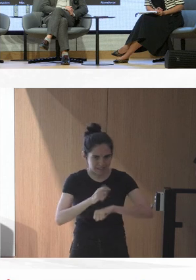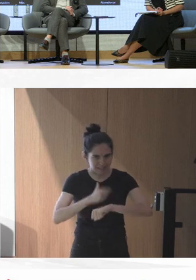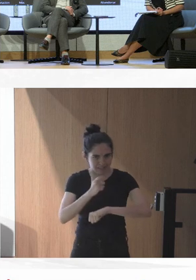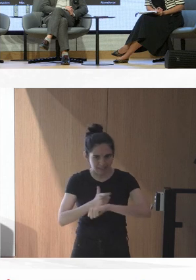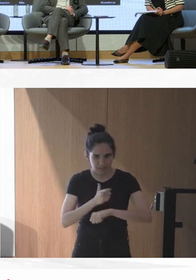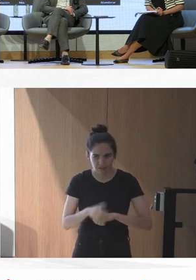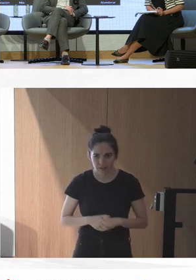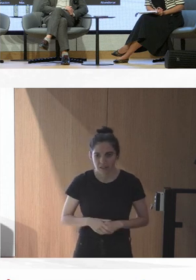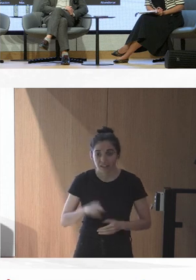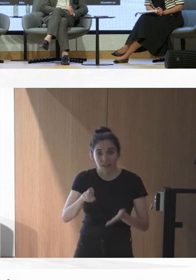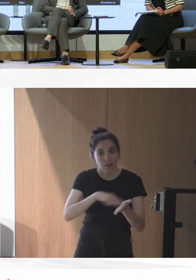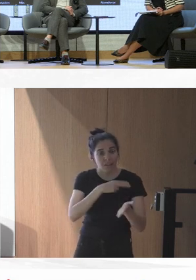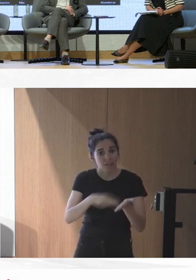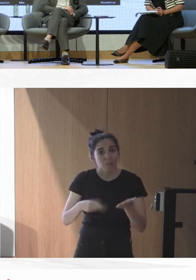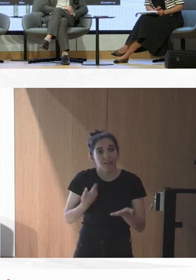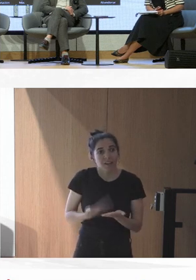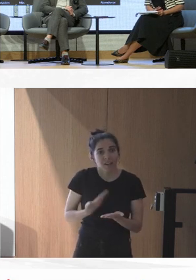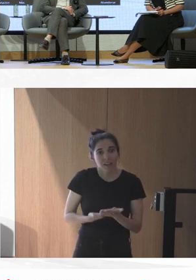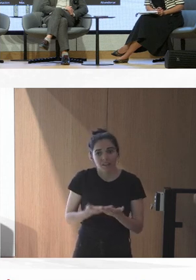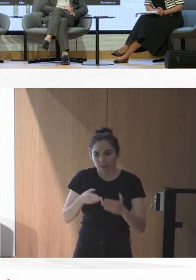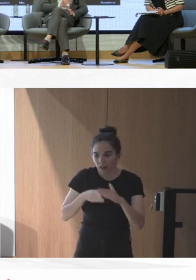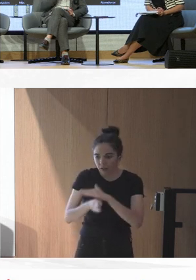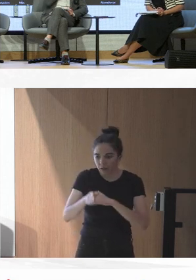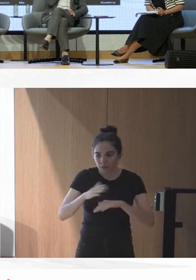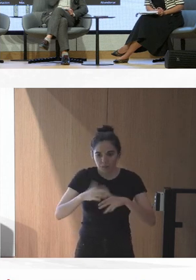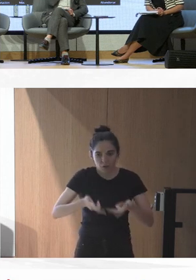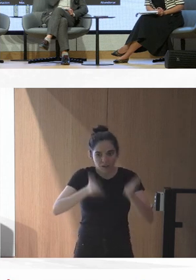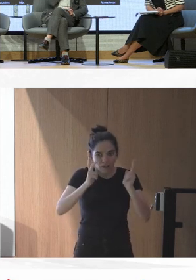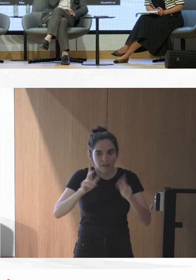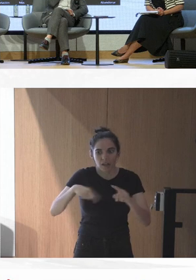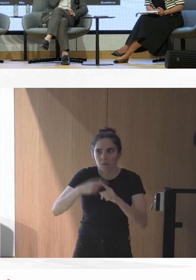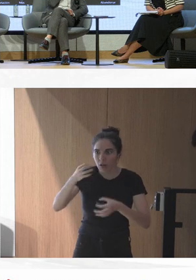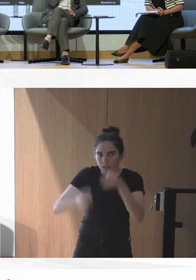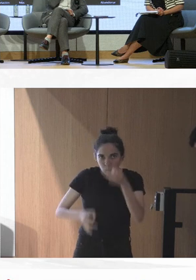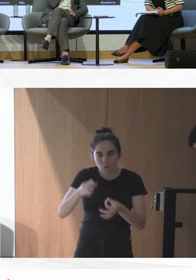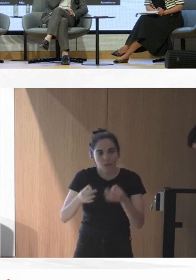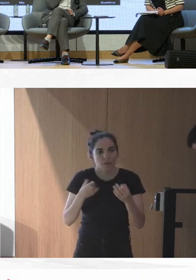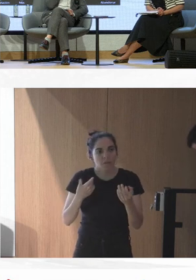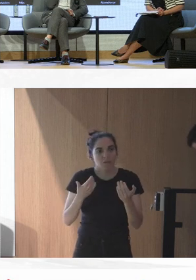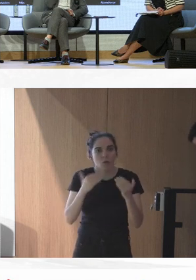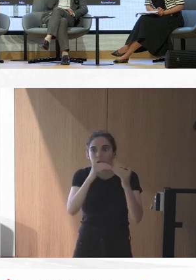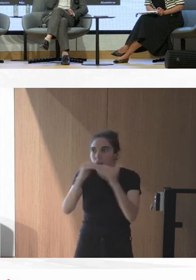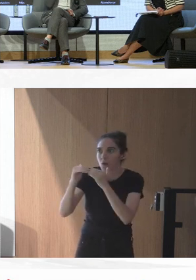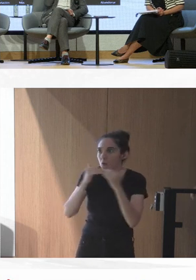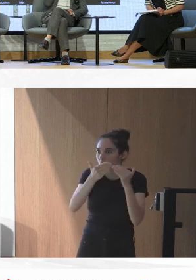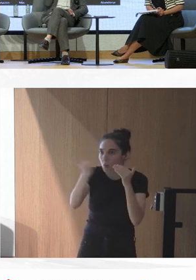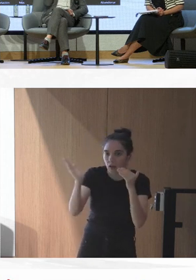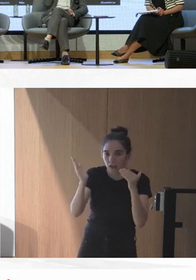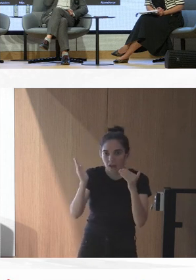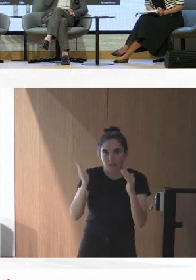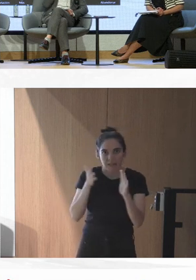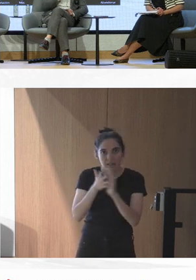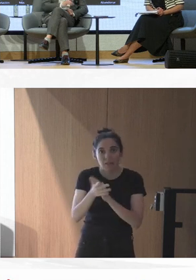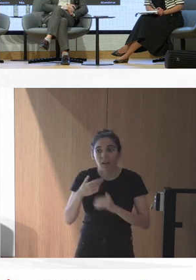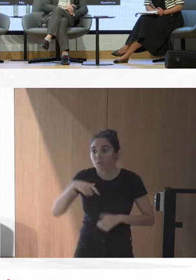CRPD garantiza el acceso a la libertad y a la justicia en los mismos términos que cualquier otro, no permite que se detenga a alguien